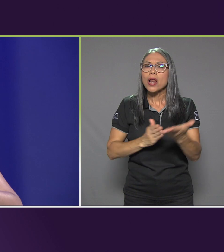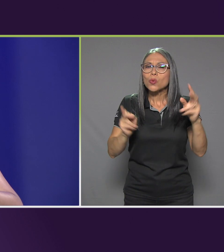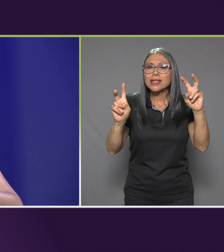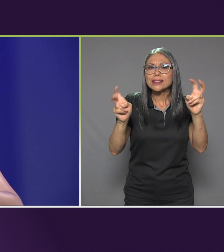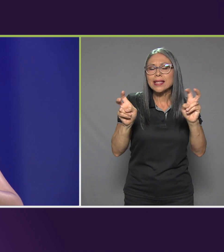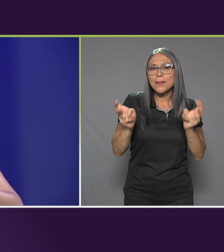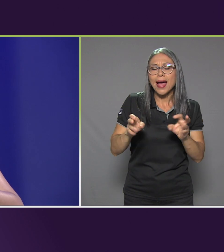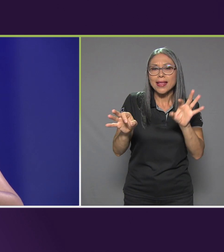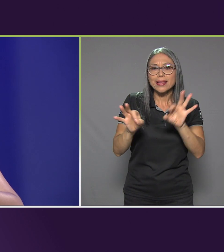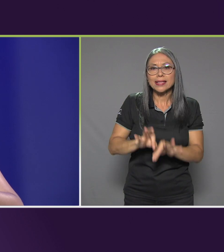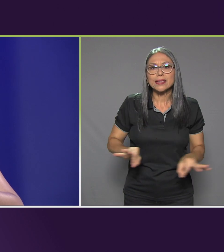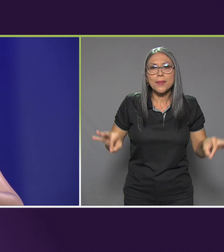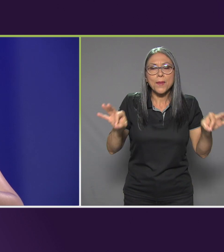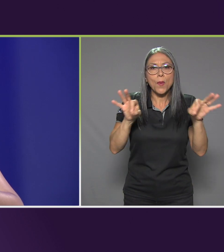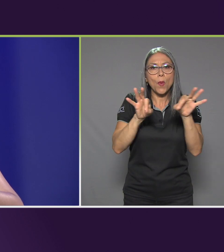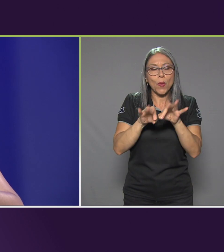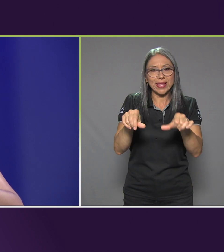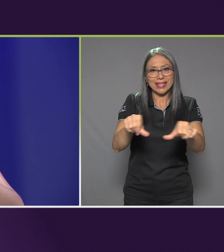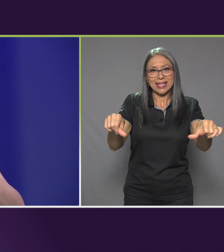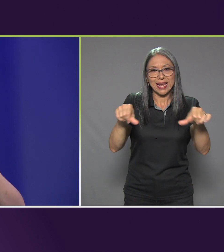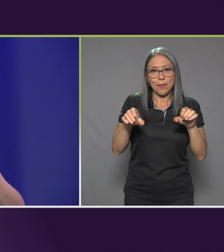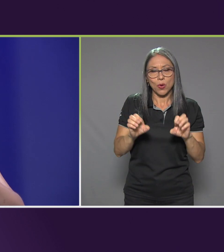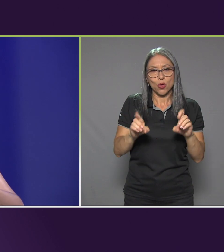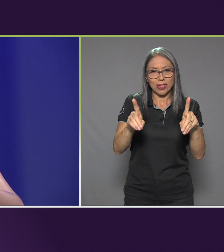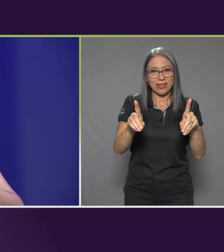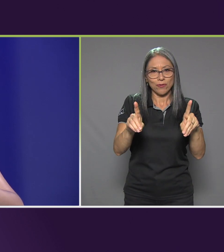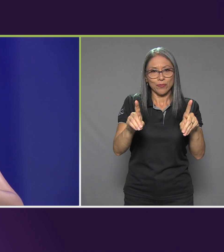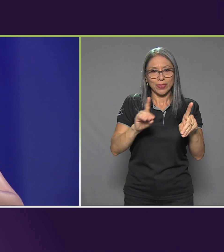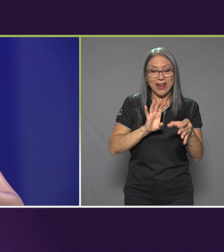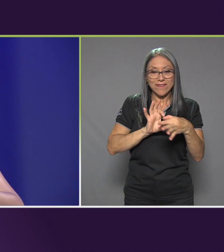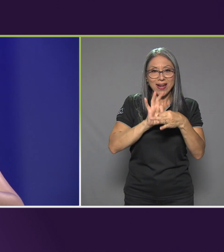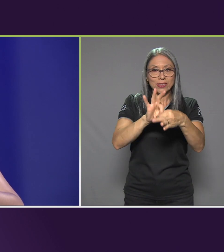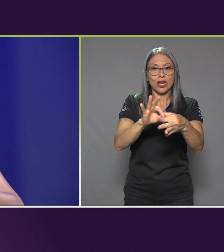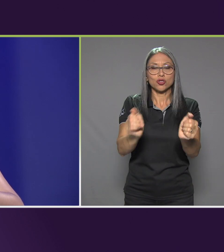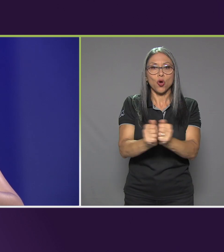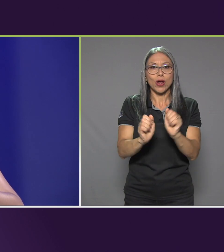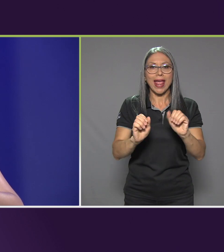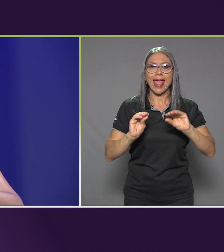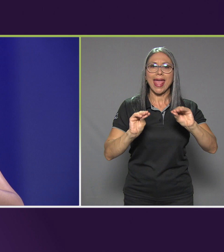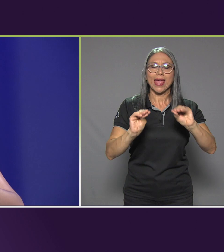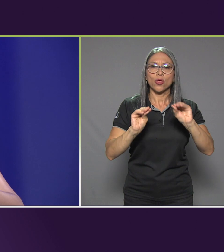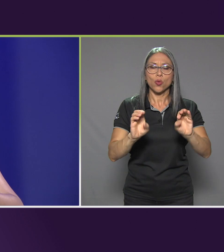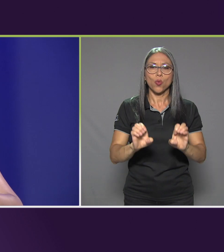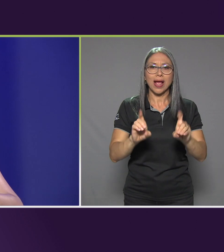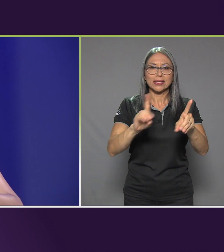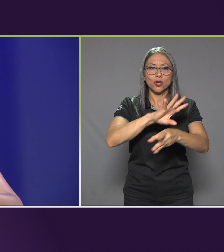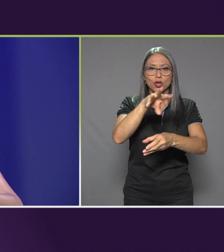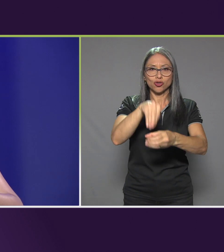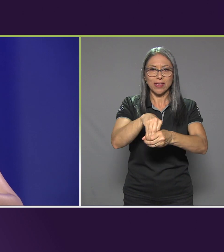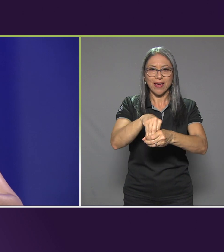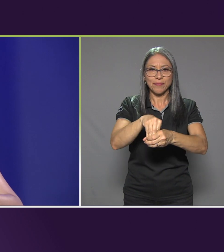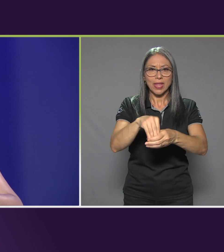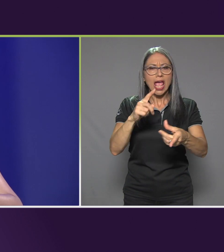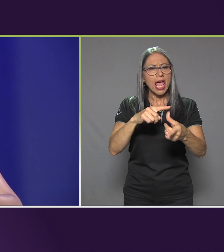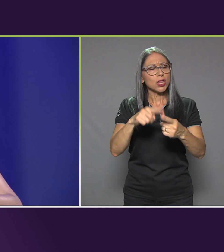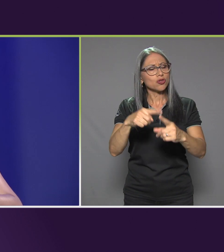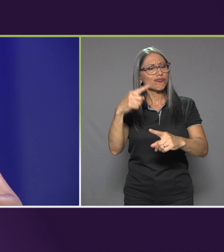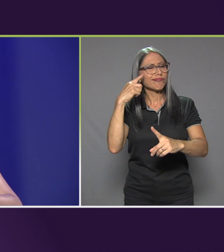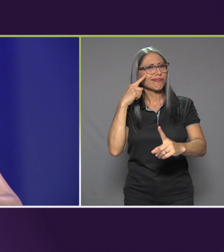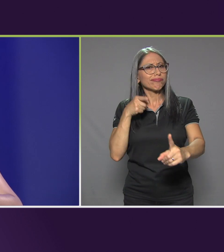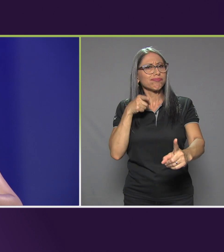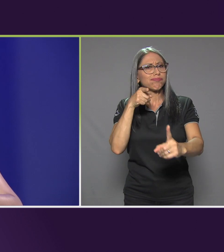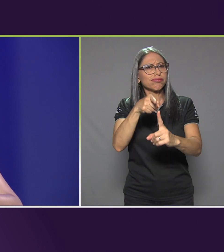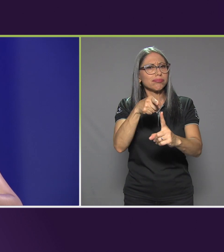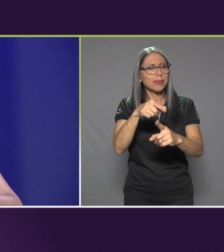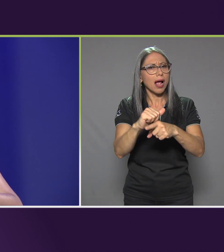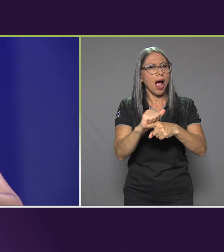son importantes en el campo educativo, relacionadas a la educación inclusiva, donde nos permite tener una pauta también hacia dónde se dirigen